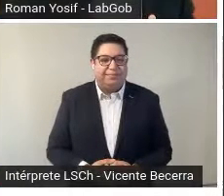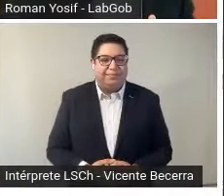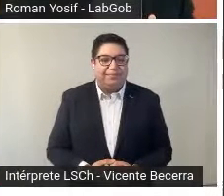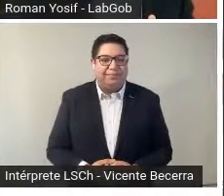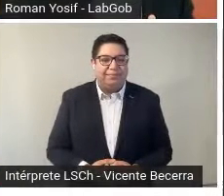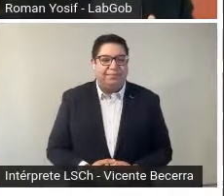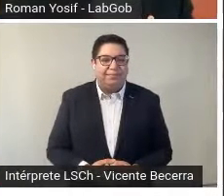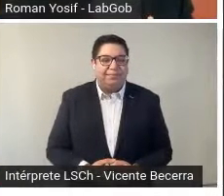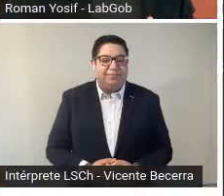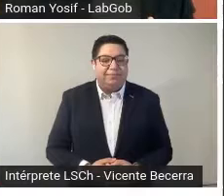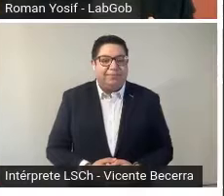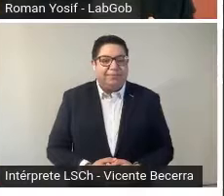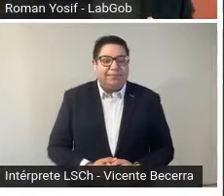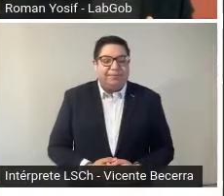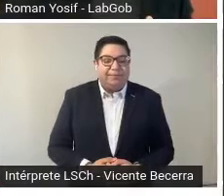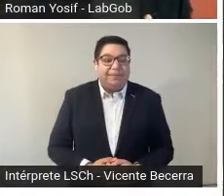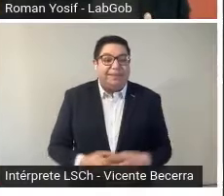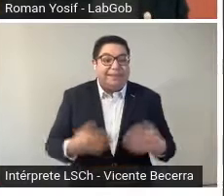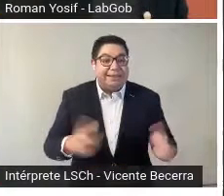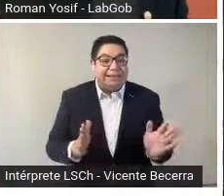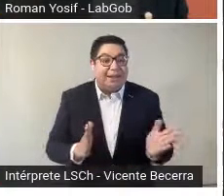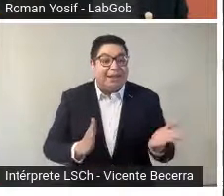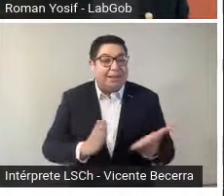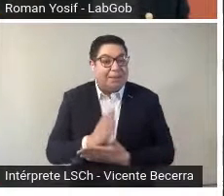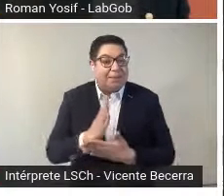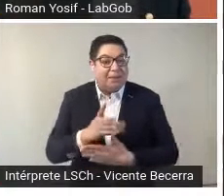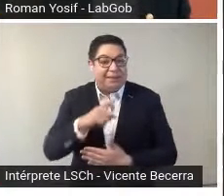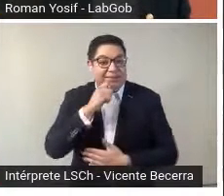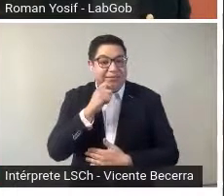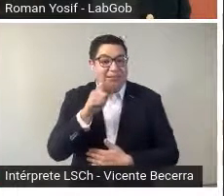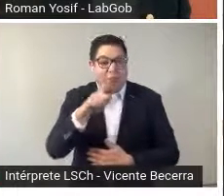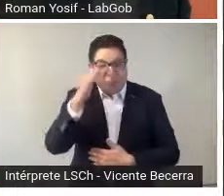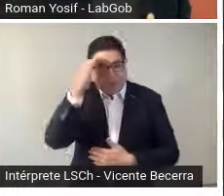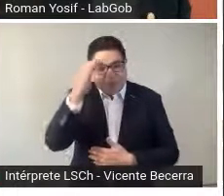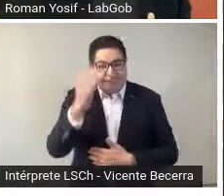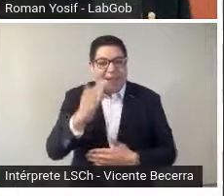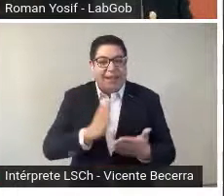En ese sentido, vamos a partir directamente con el día 1,